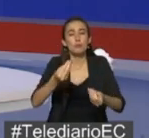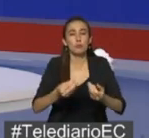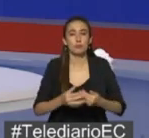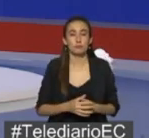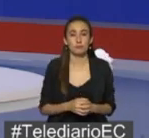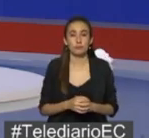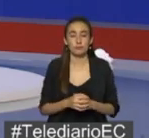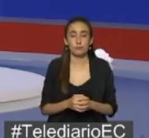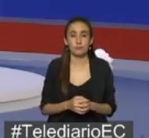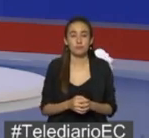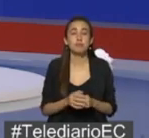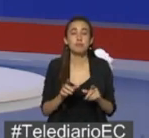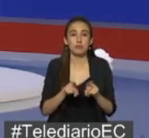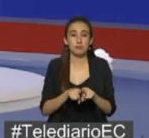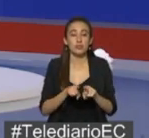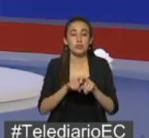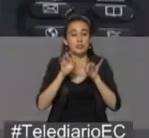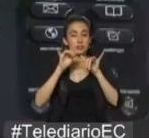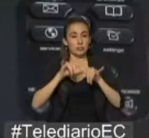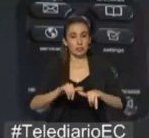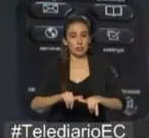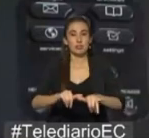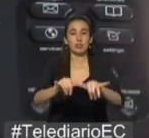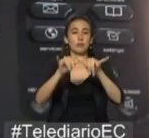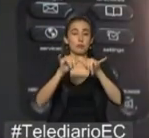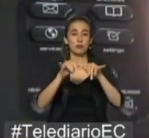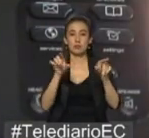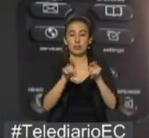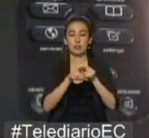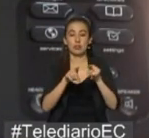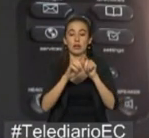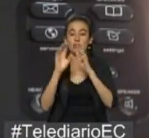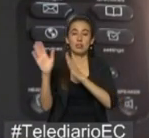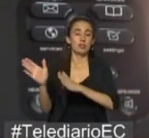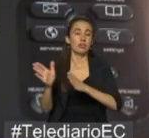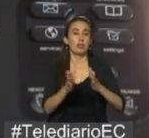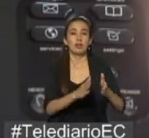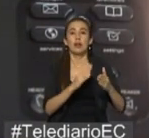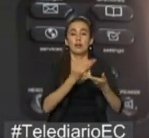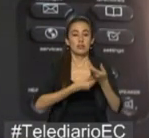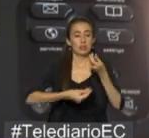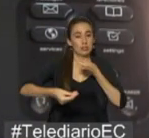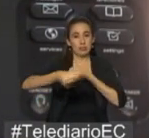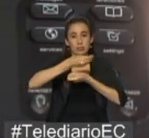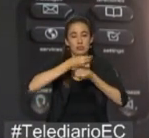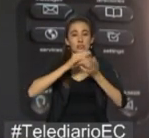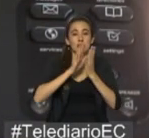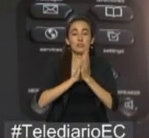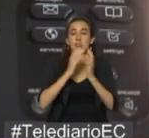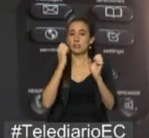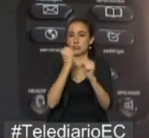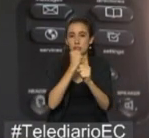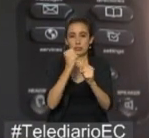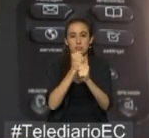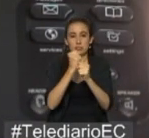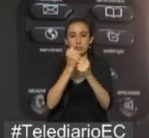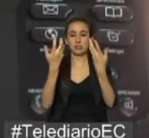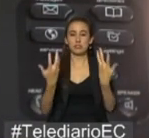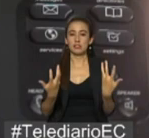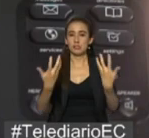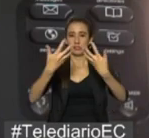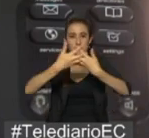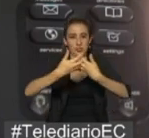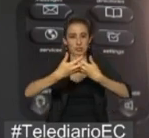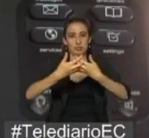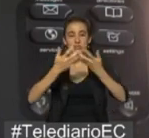En efecto, seguimos procedimientos, protocolos establecidos aquí para la recepción de estas personas. Es un trabajo conjunto de la